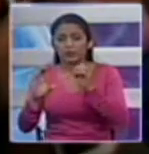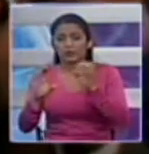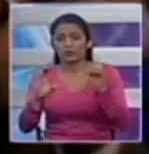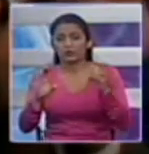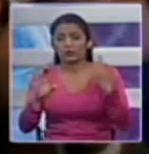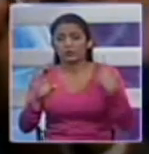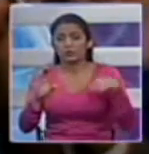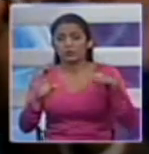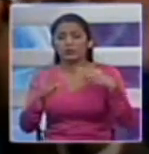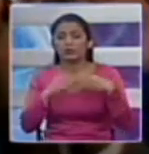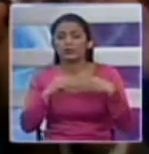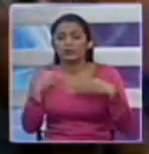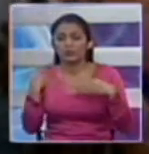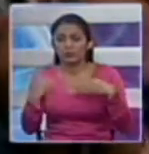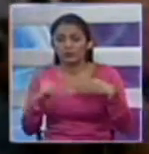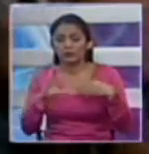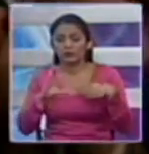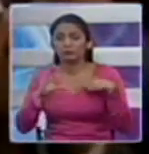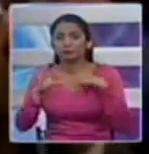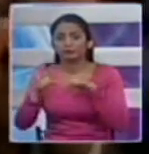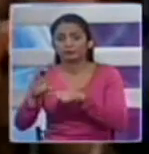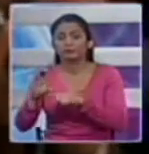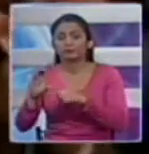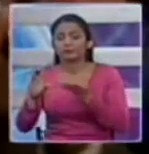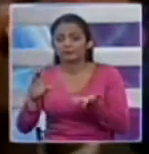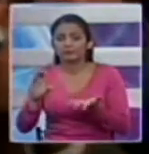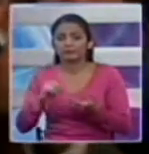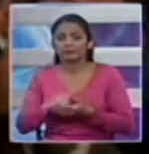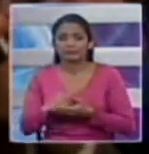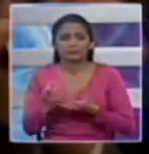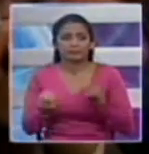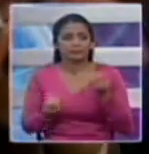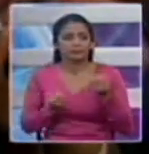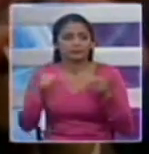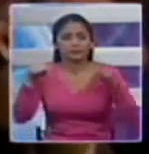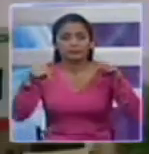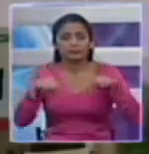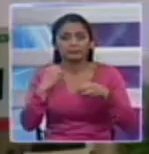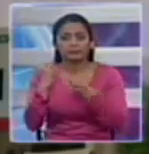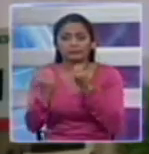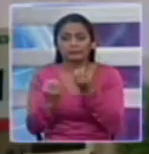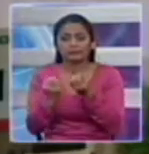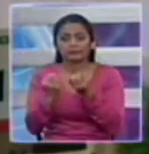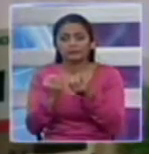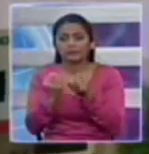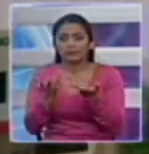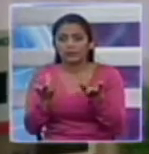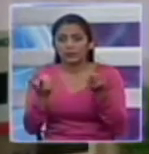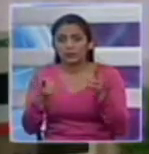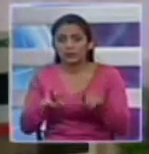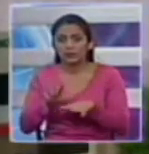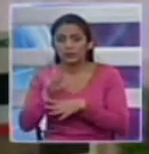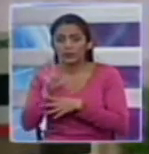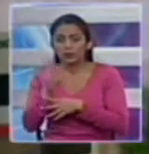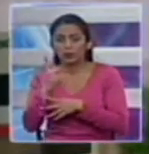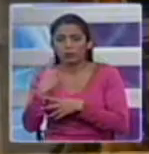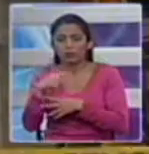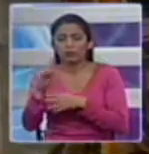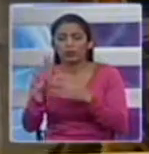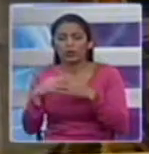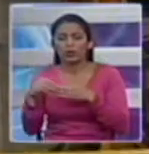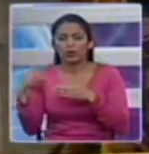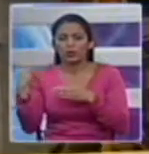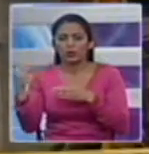nivel nacional en nueva infraestructura del IES. Aquí se está invirtiendo 5 millones de dólares entre infraestructura